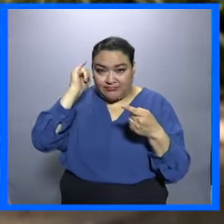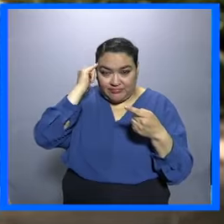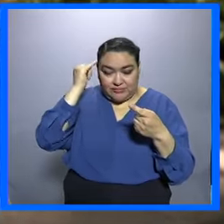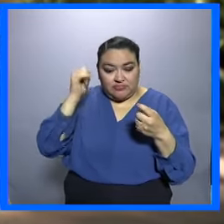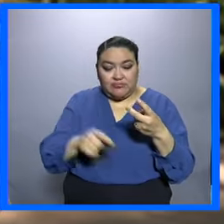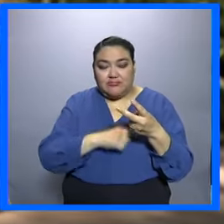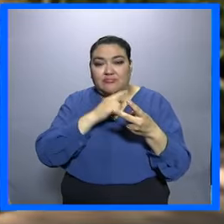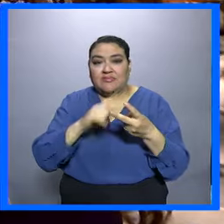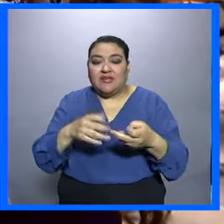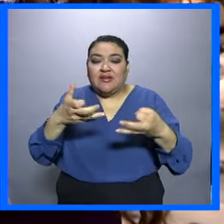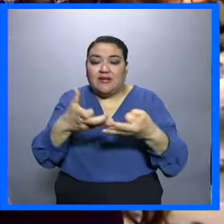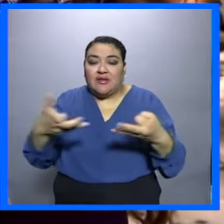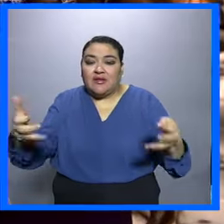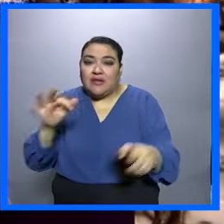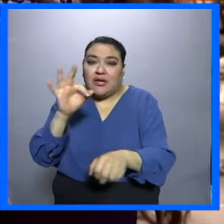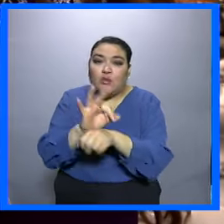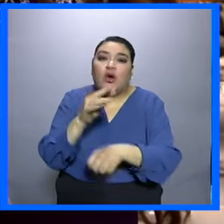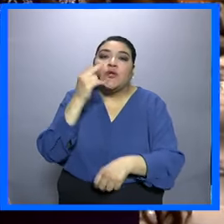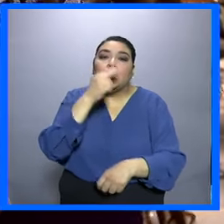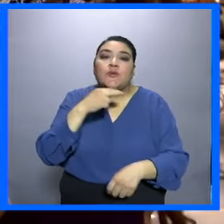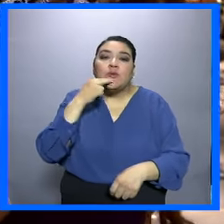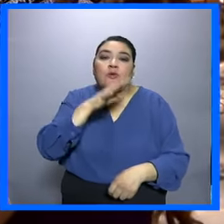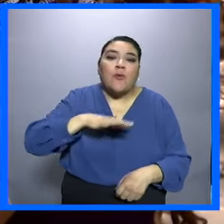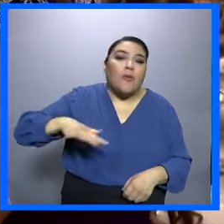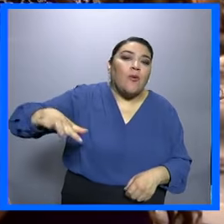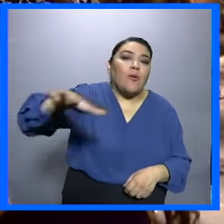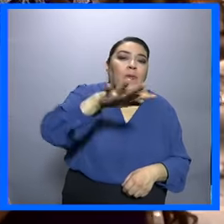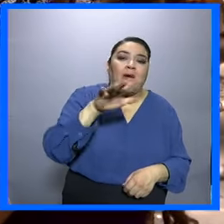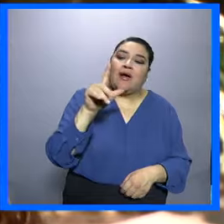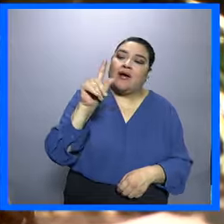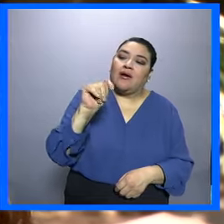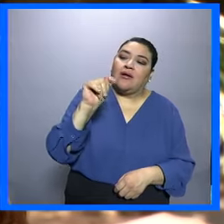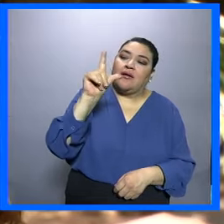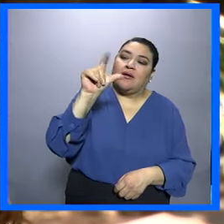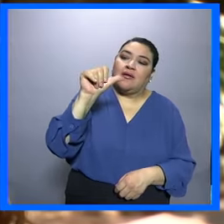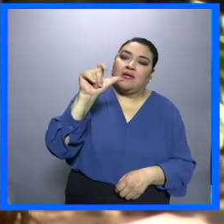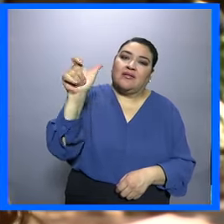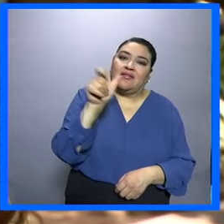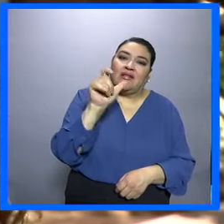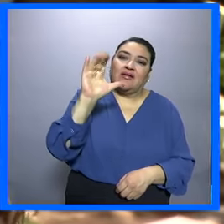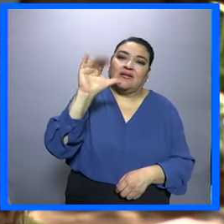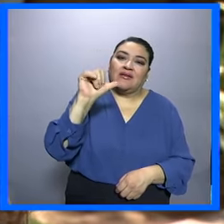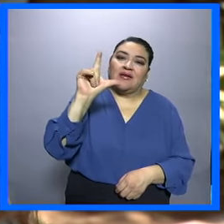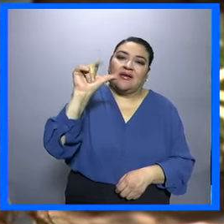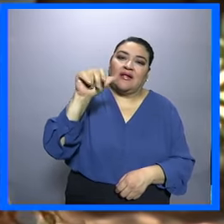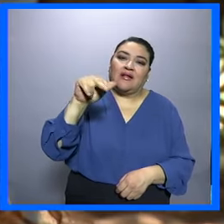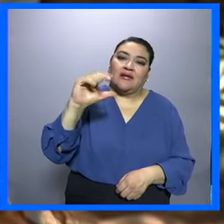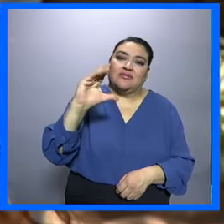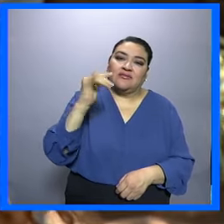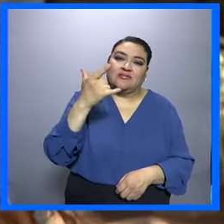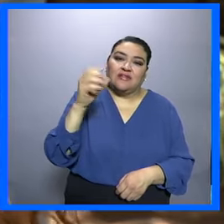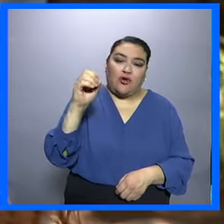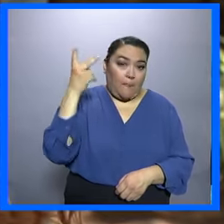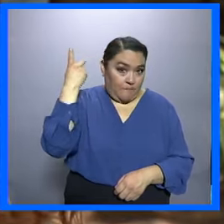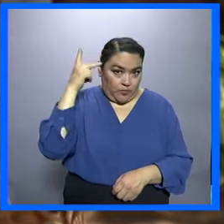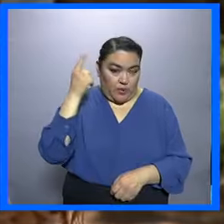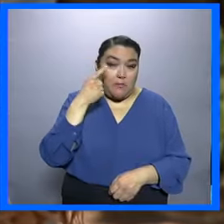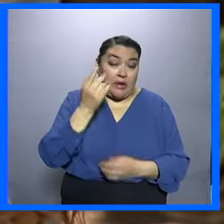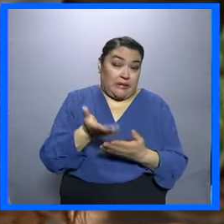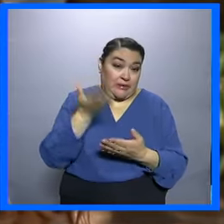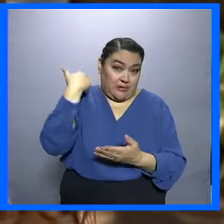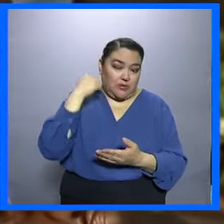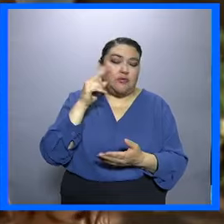defensora de la tierra en el pueblo nahua de Tlaxcalancingo, Puebla. En el 94 expropiaron tierras de mi comunidad,